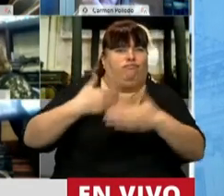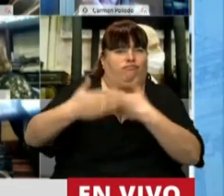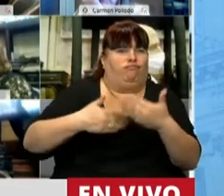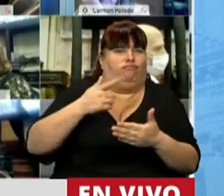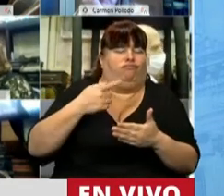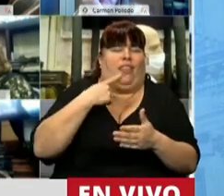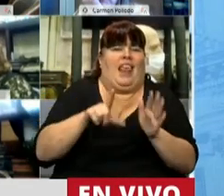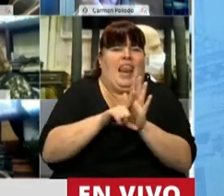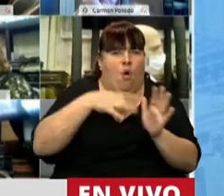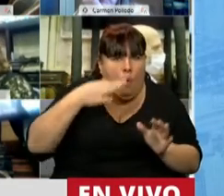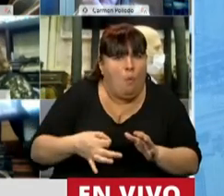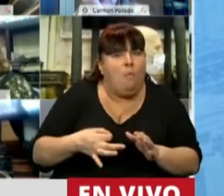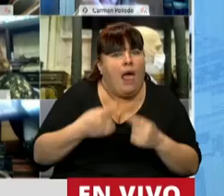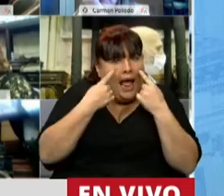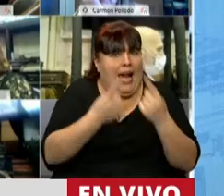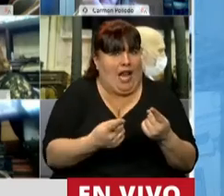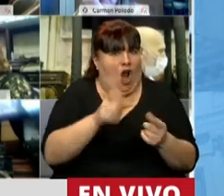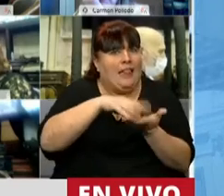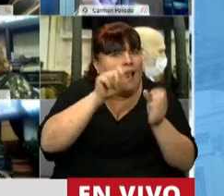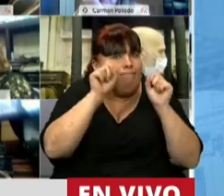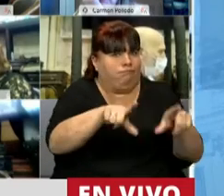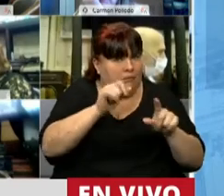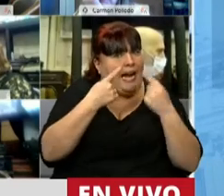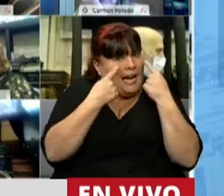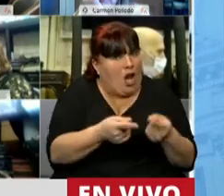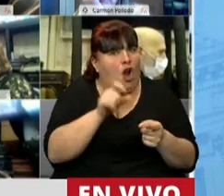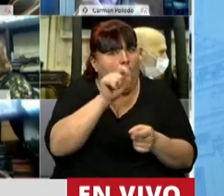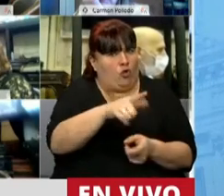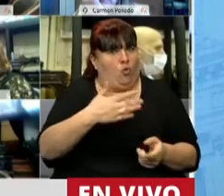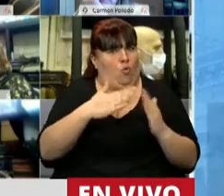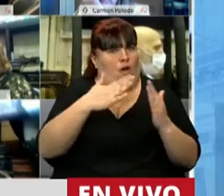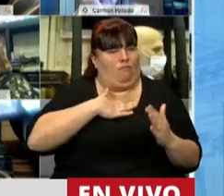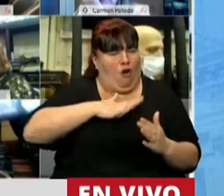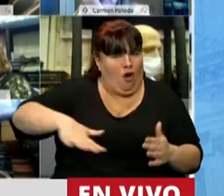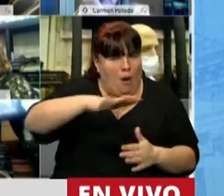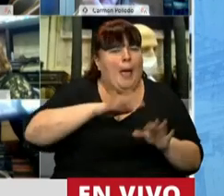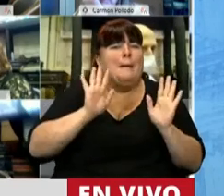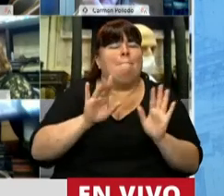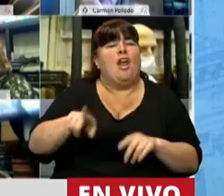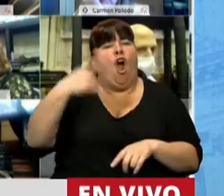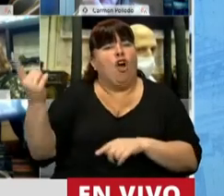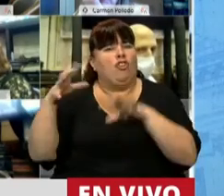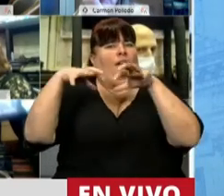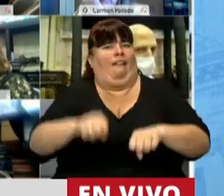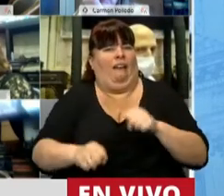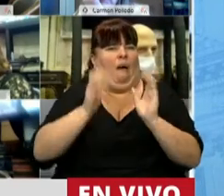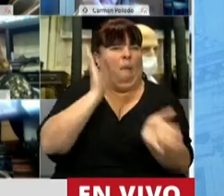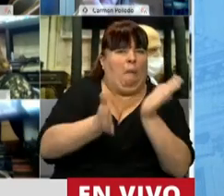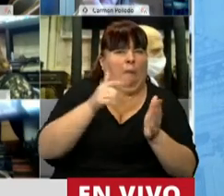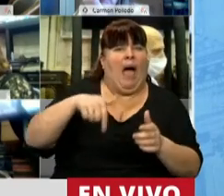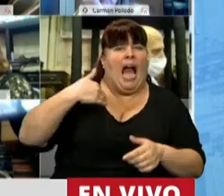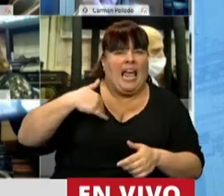que exige la ley, se les ha reconocido sus tierras, se les ha reconocido sus propiedades, pero estos que están usurpando y violentando